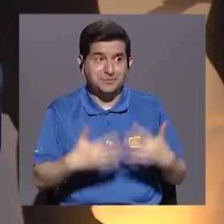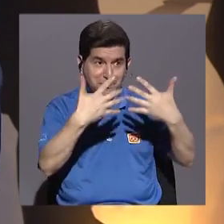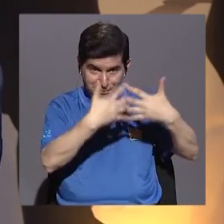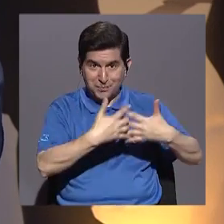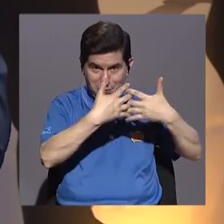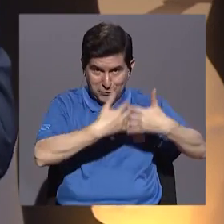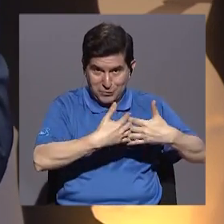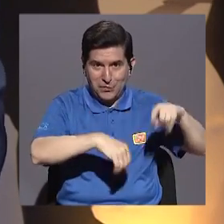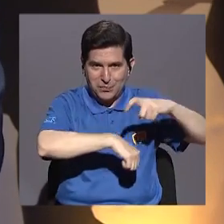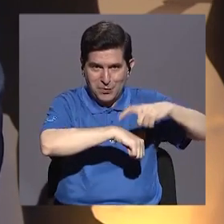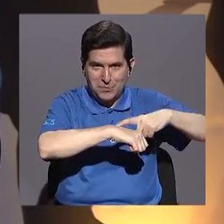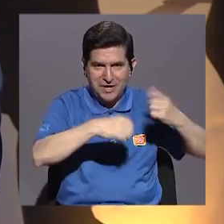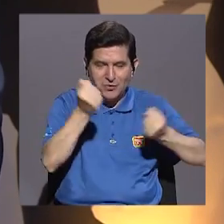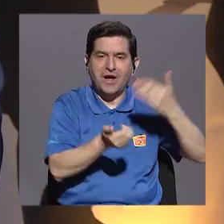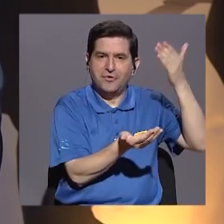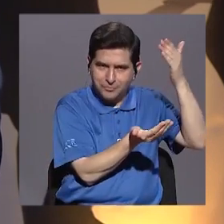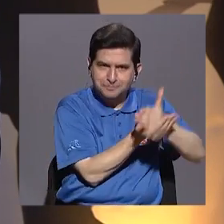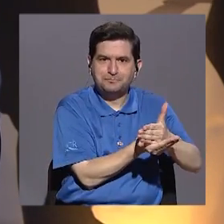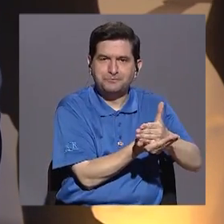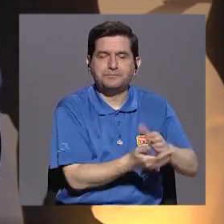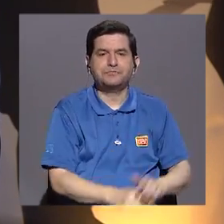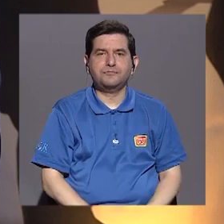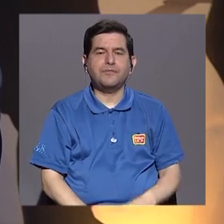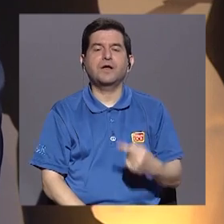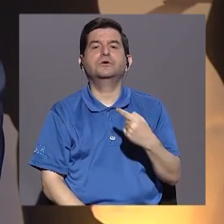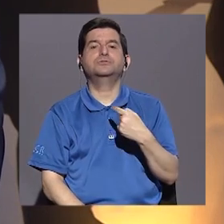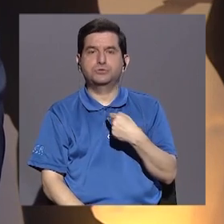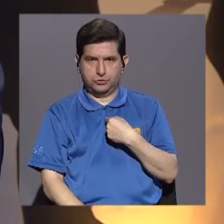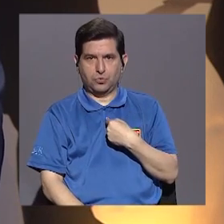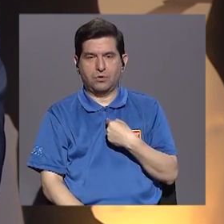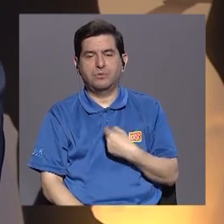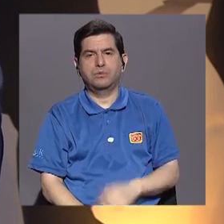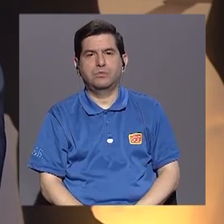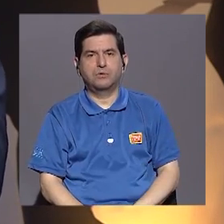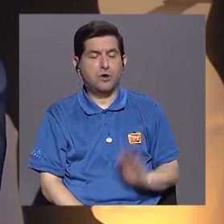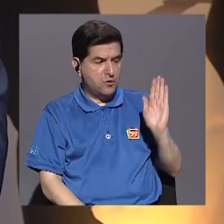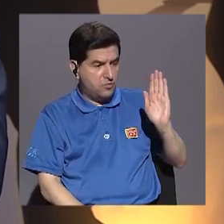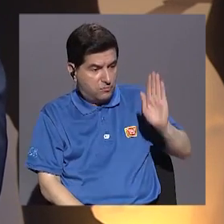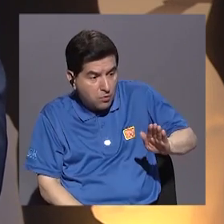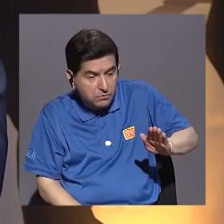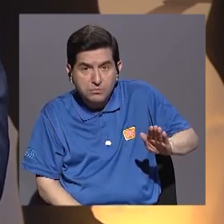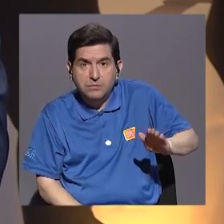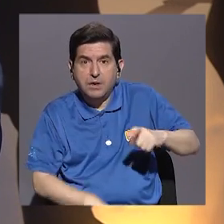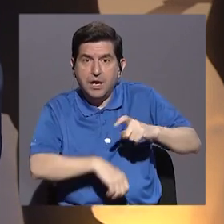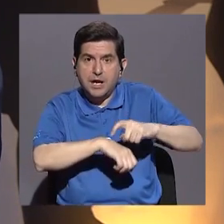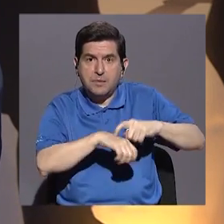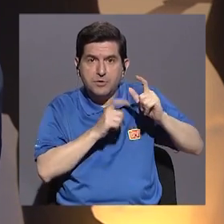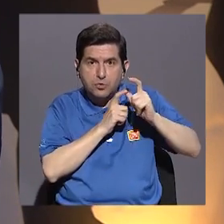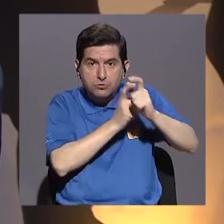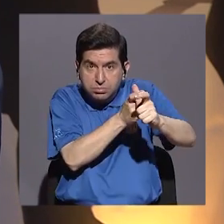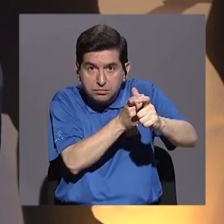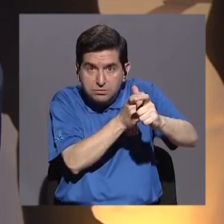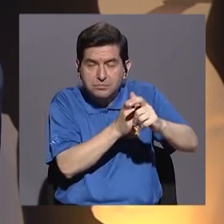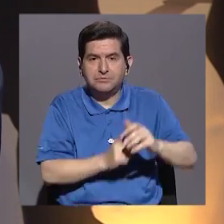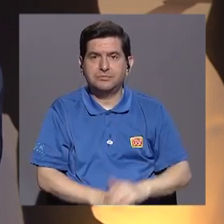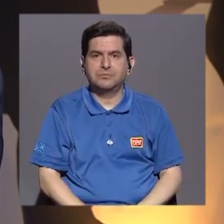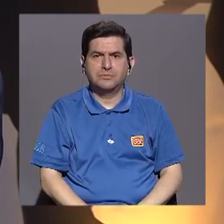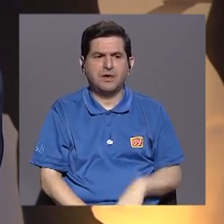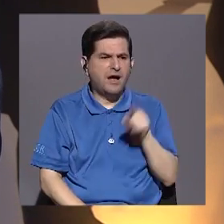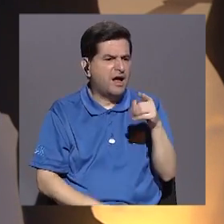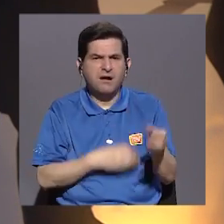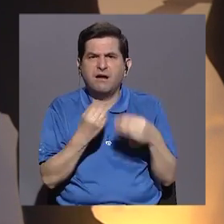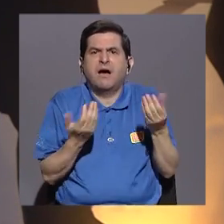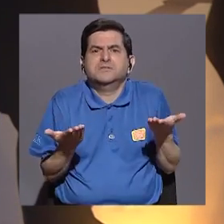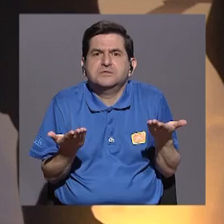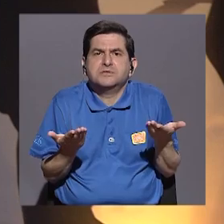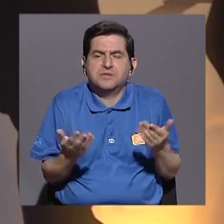normalmente que el vehículo está detenido y yo y meter el pedal para acelerar la máquina lo que se